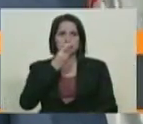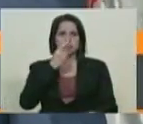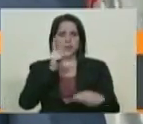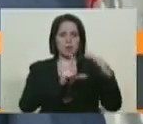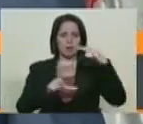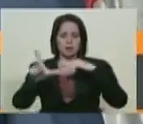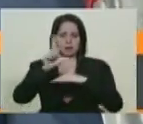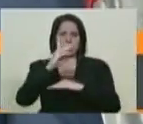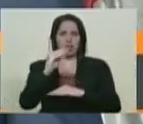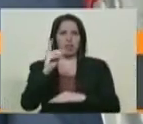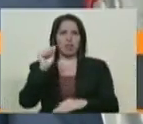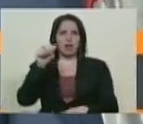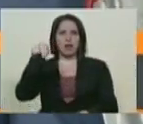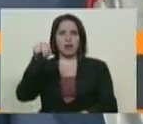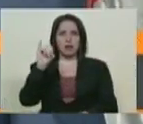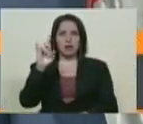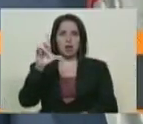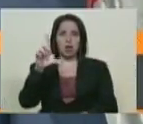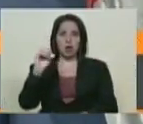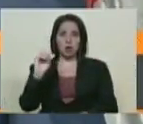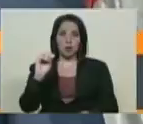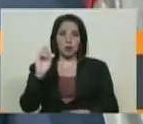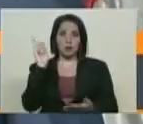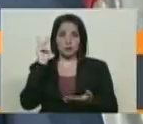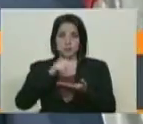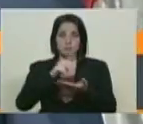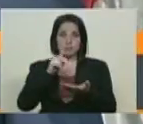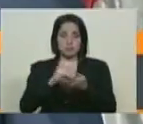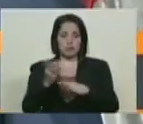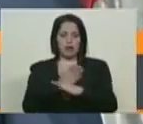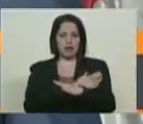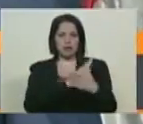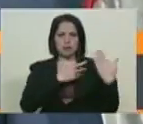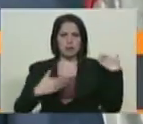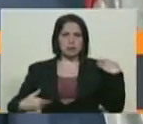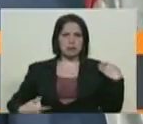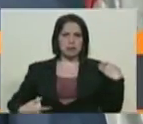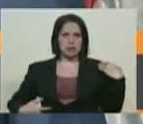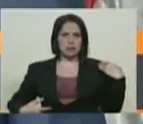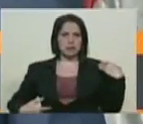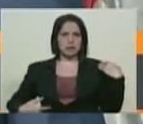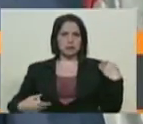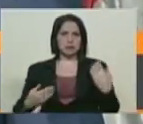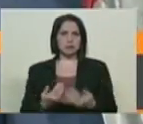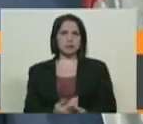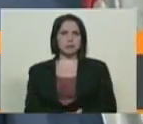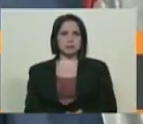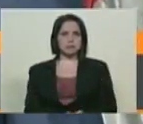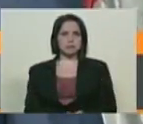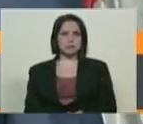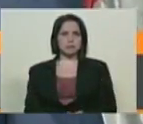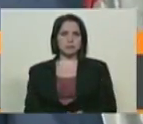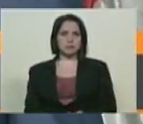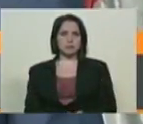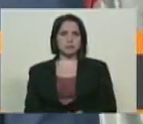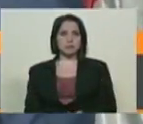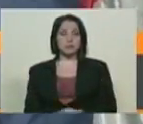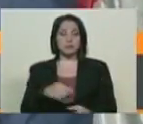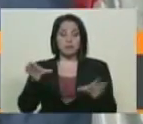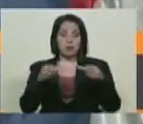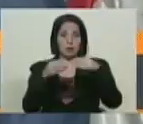Danilo Medina, con la participación del expresidente Rodríguez Zapatero. La reunión celebrada